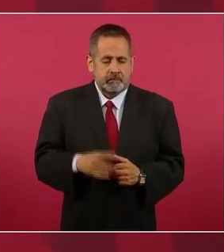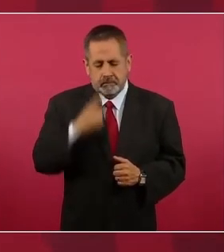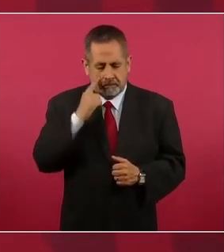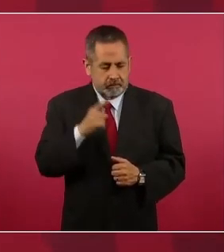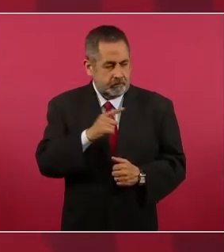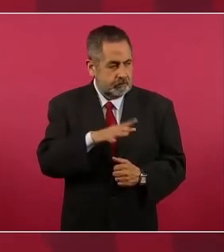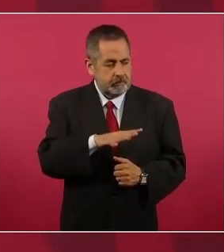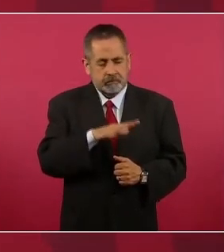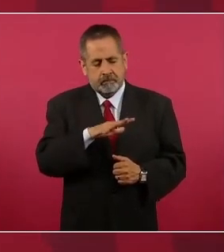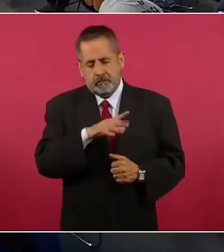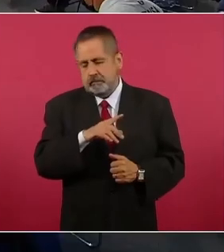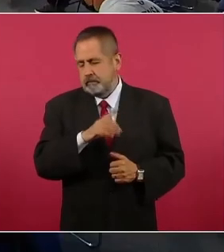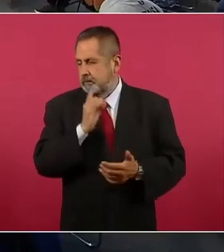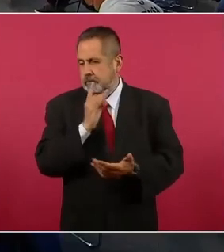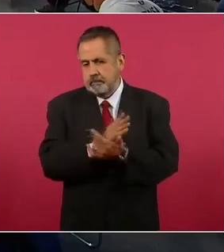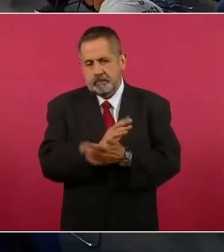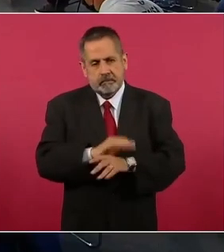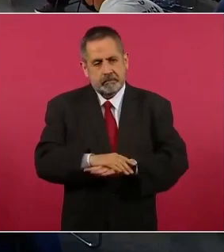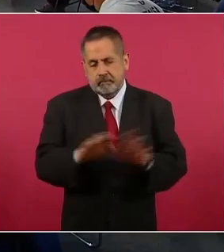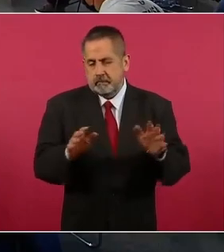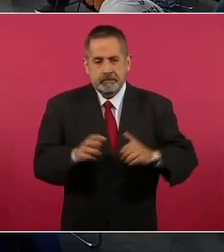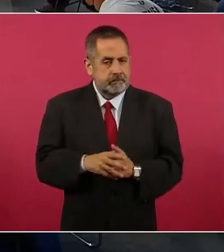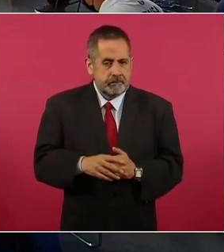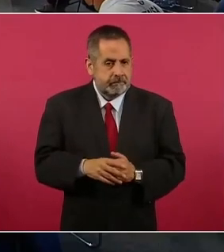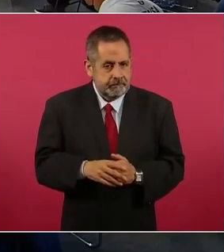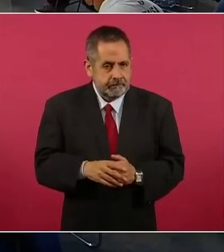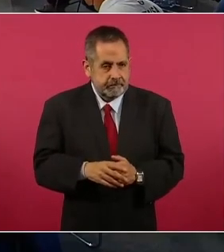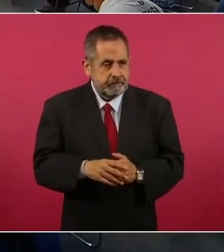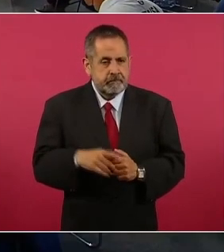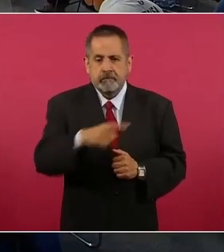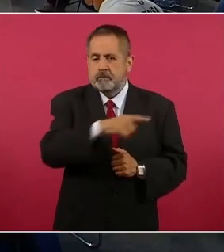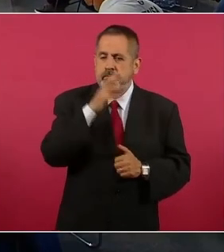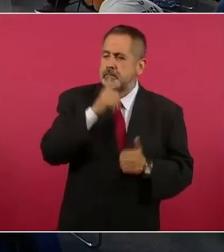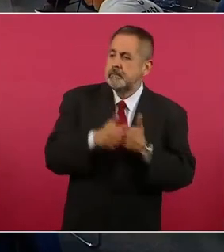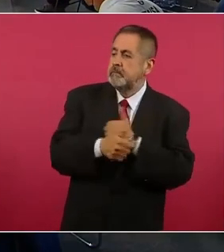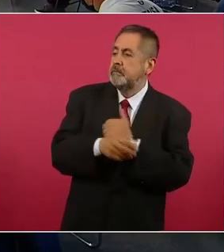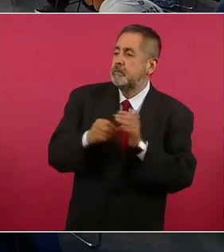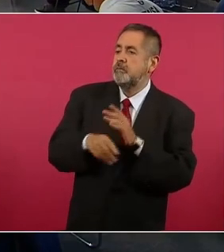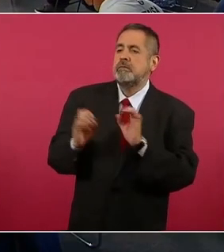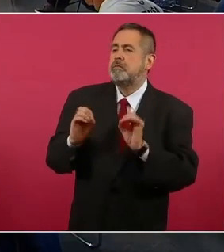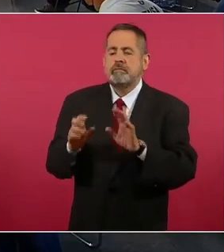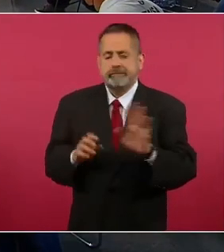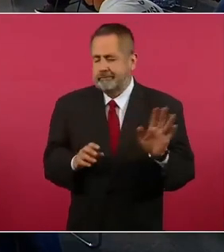evidente, que no lo van a poder tapar,